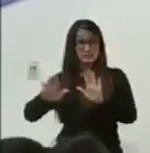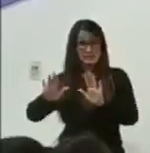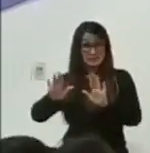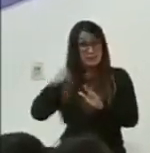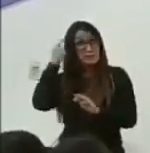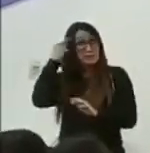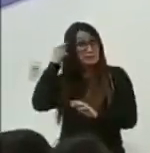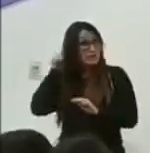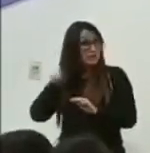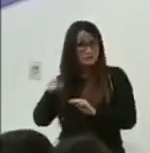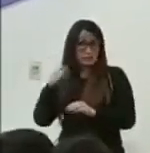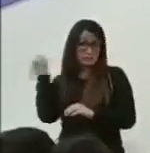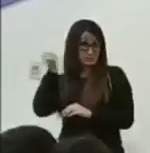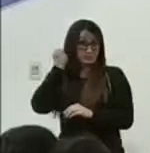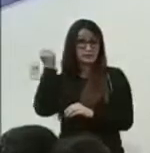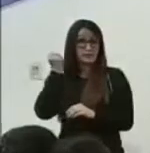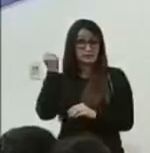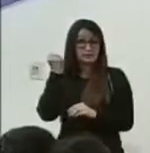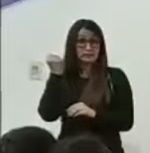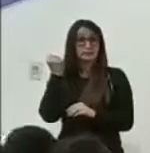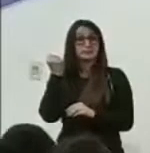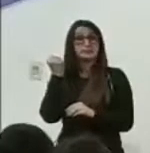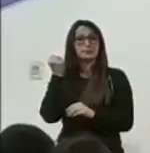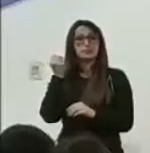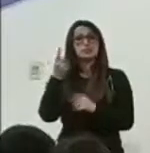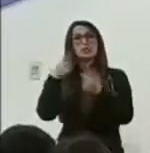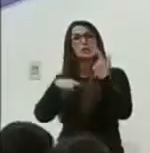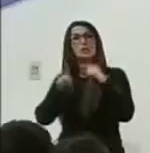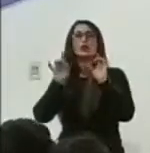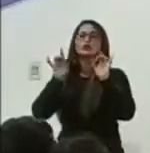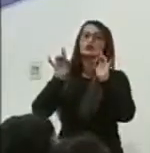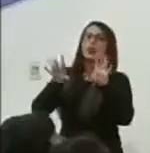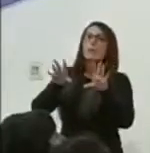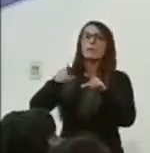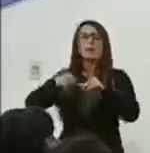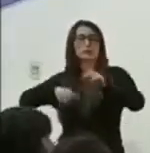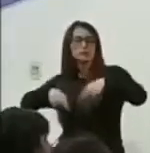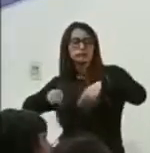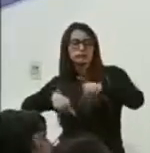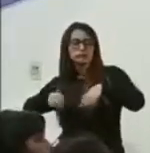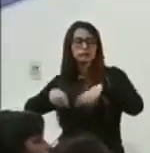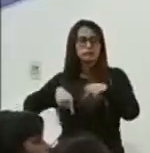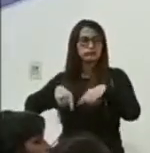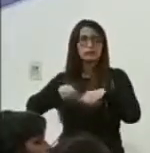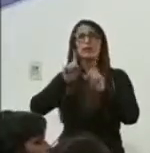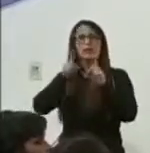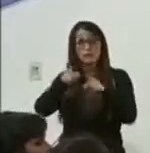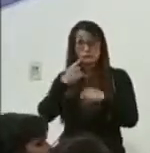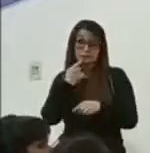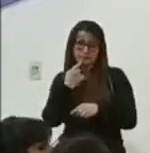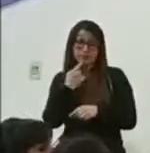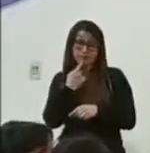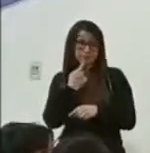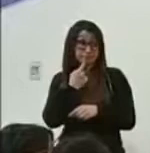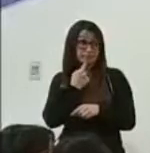bandera, es nuestra bandera. Pero no es solo gestión, es política.